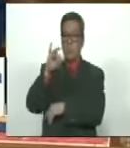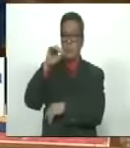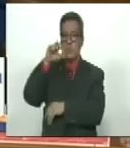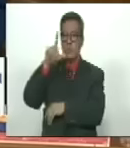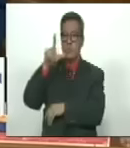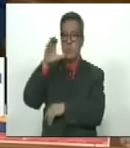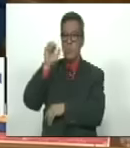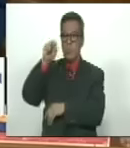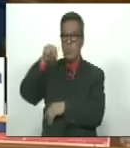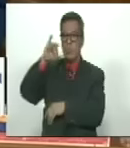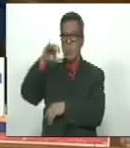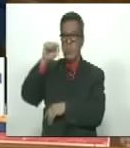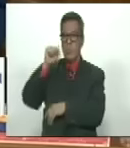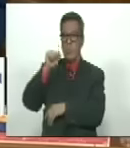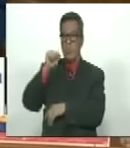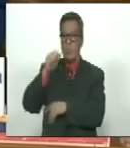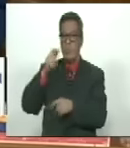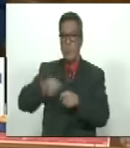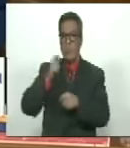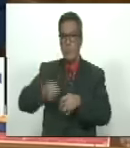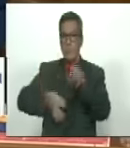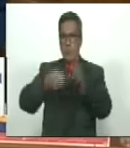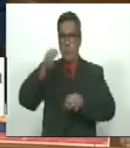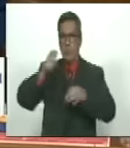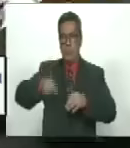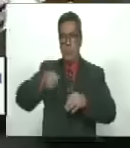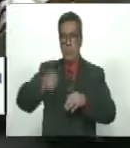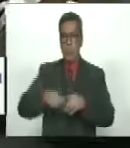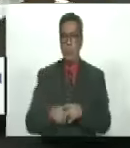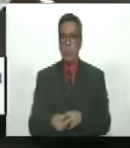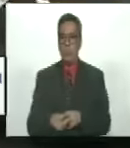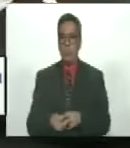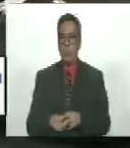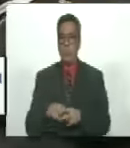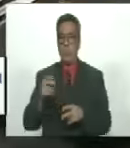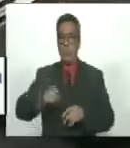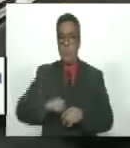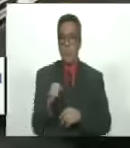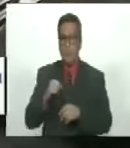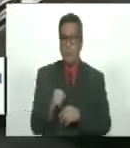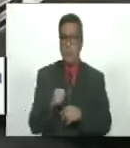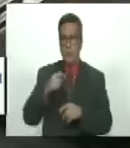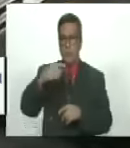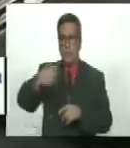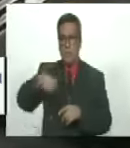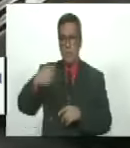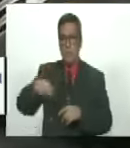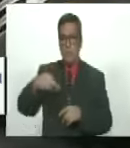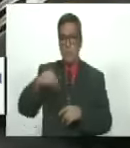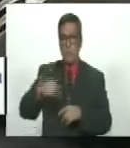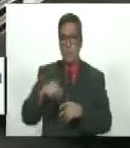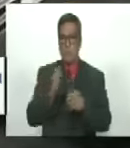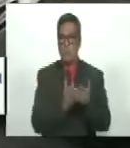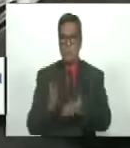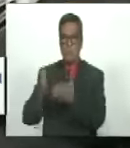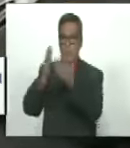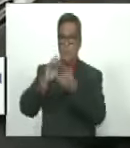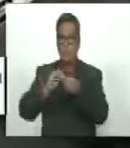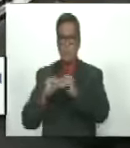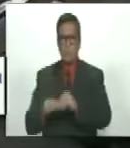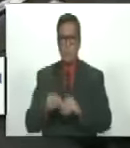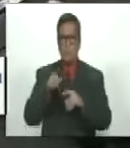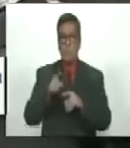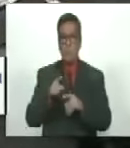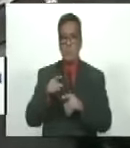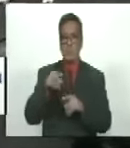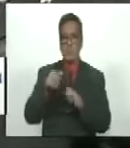Medina, y va a estar el Tribunal Supremo de Justicia, la Policía Nacional Bolivariana y el Servicio Administrativo